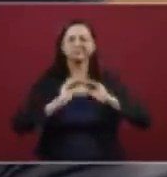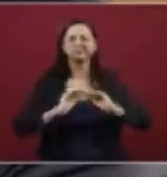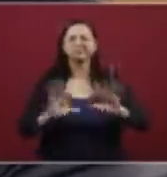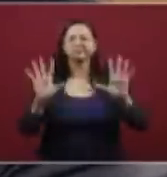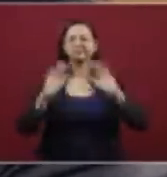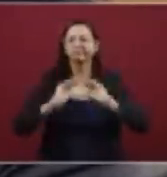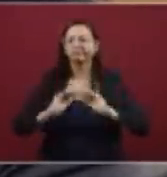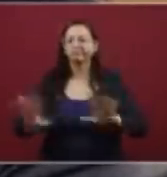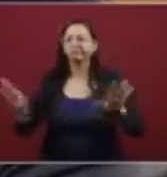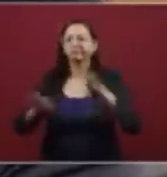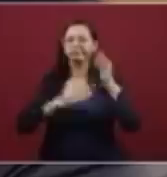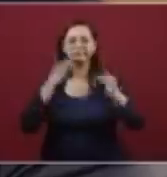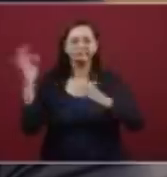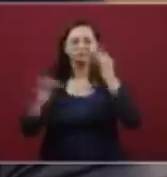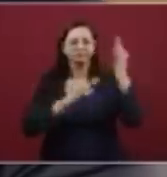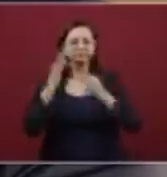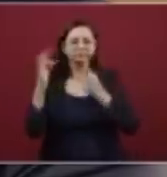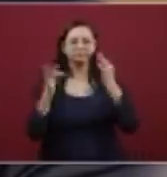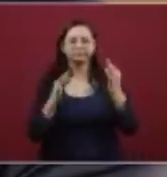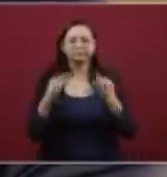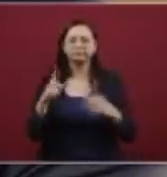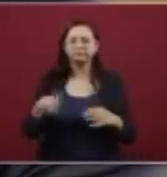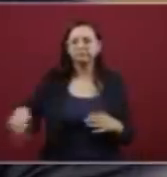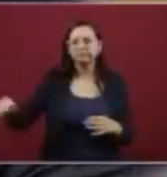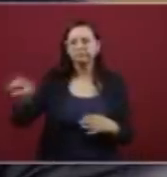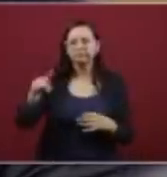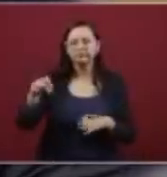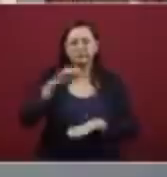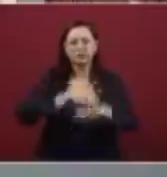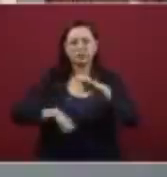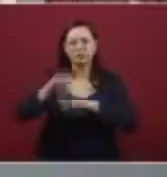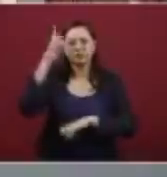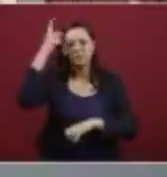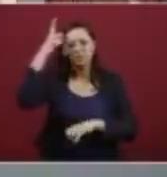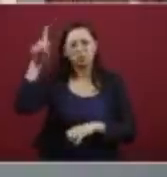para que se considere